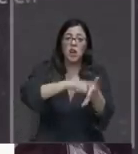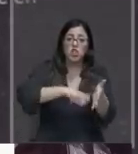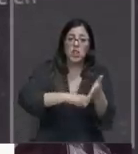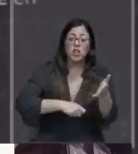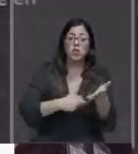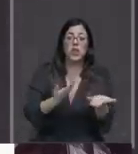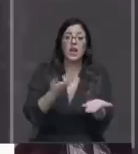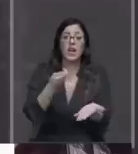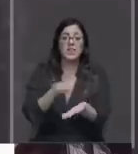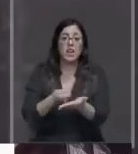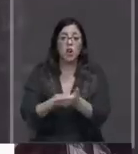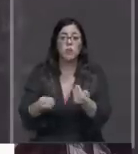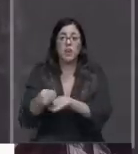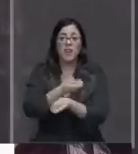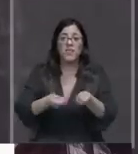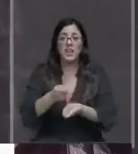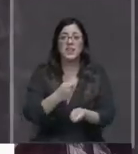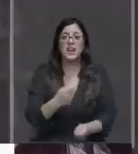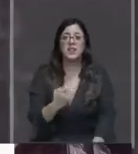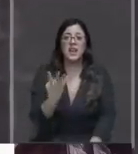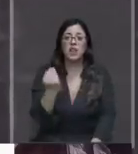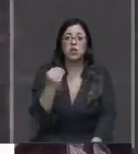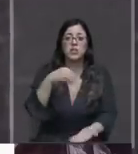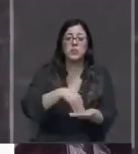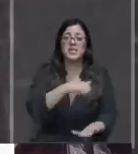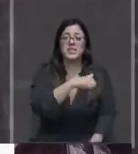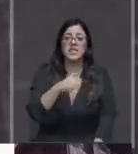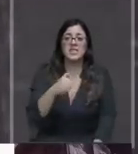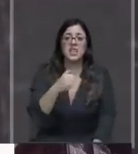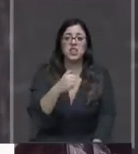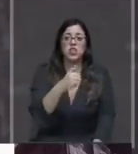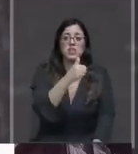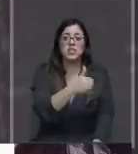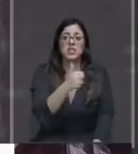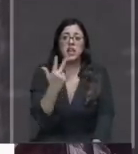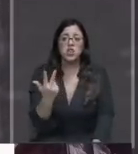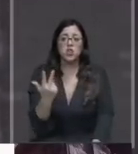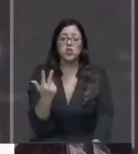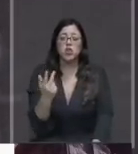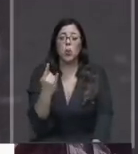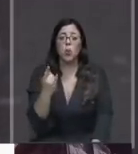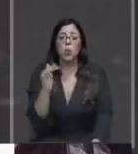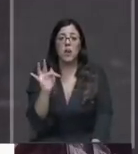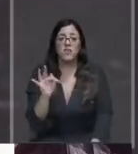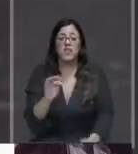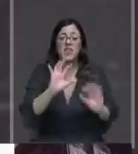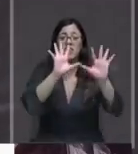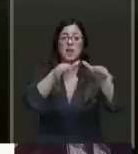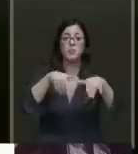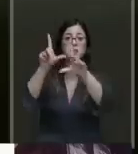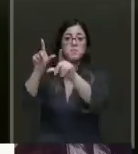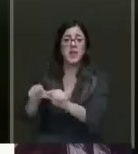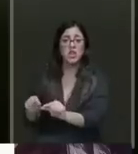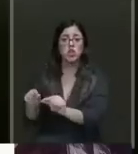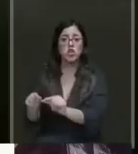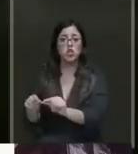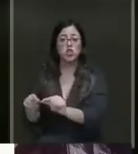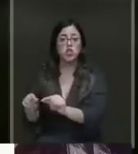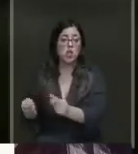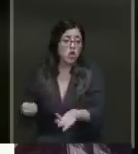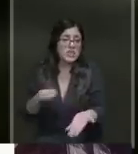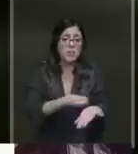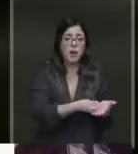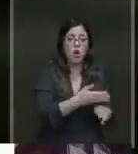de 14.668 UFs, es decir, 10.000 menos de lo que finalmente se terminó pagando. Desde Vulcom